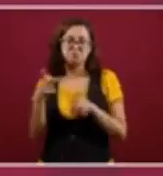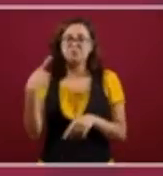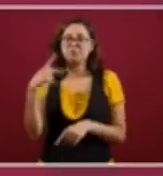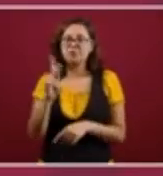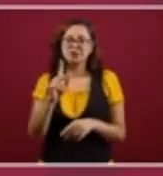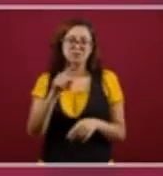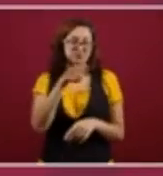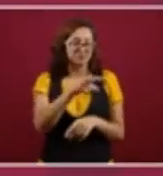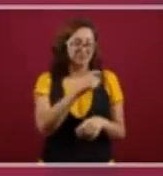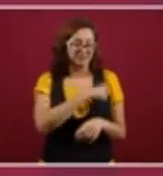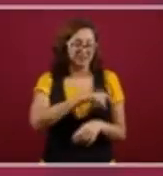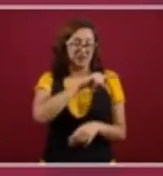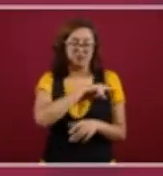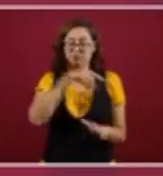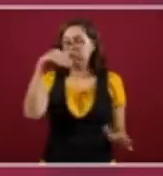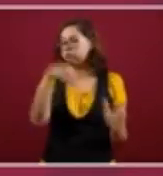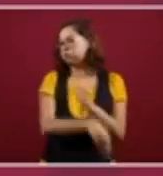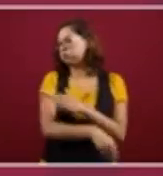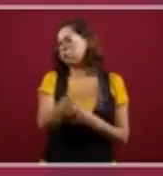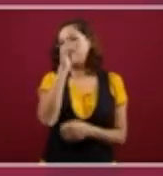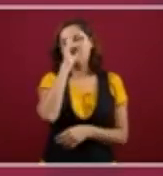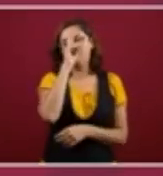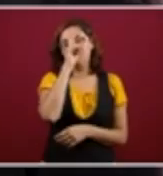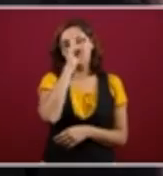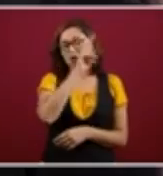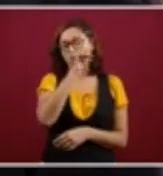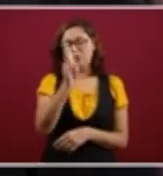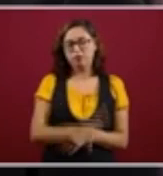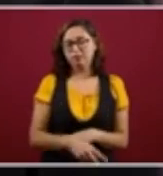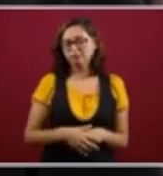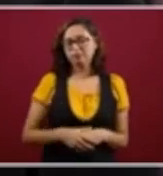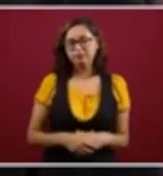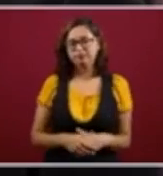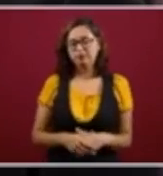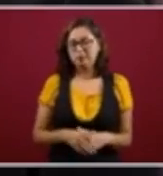Además que me llevaría tiempo explicarles por qué está peor.